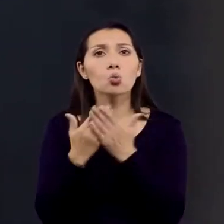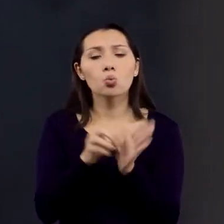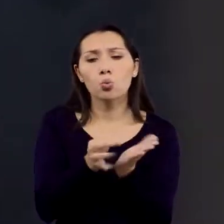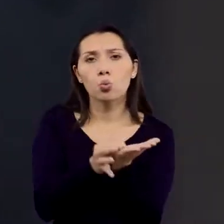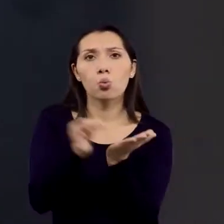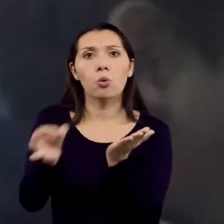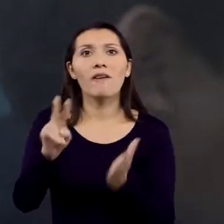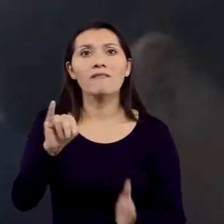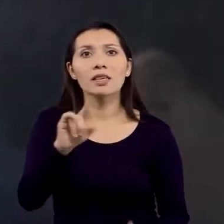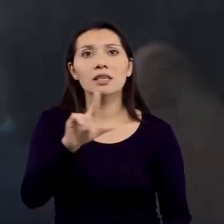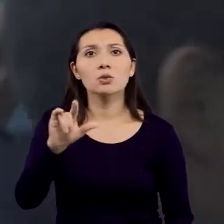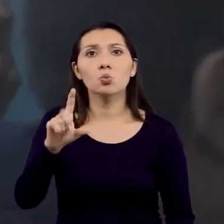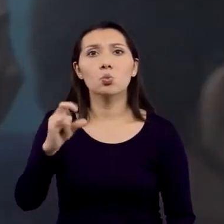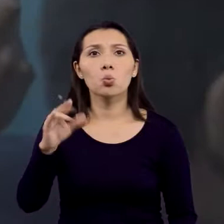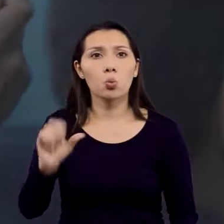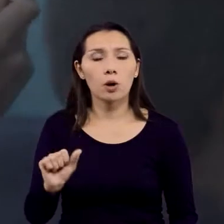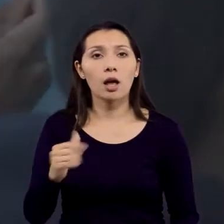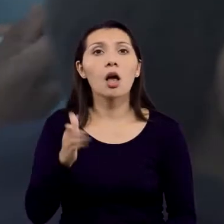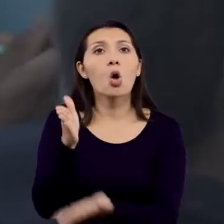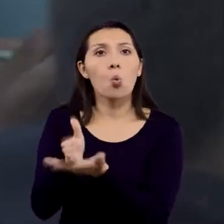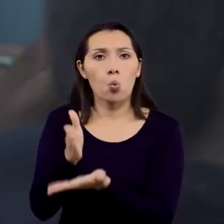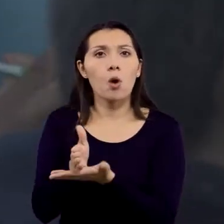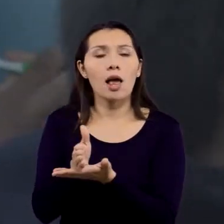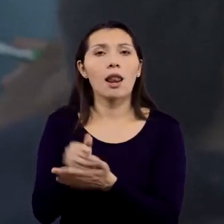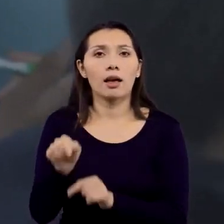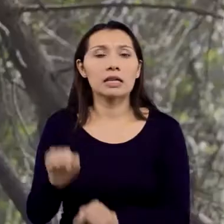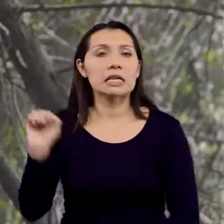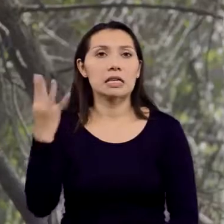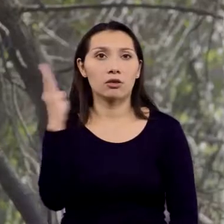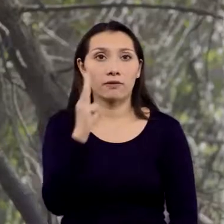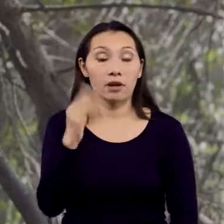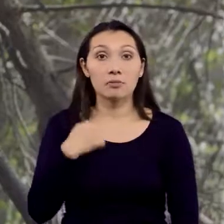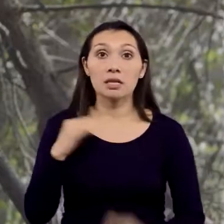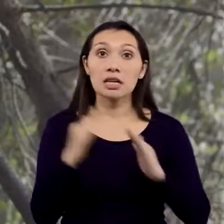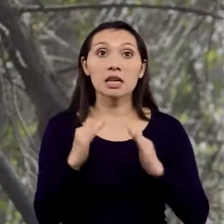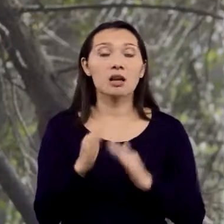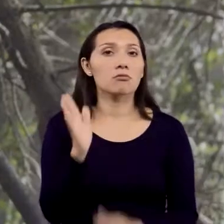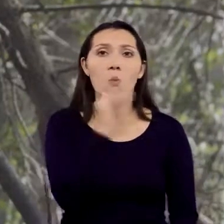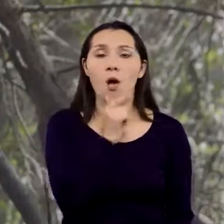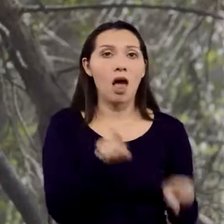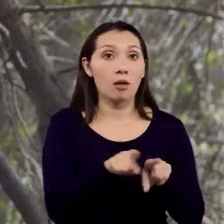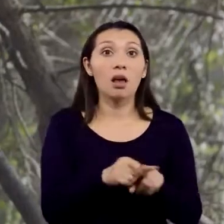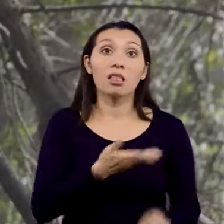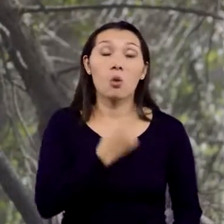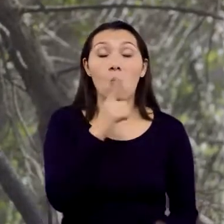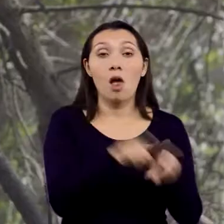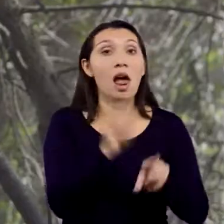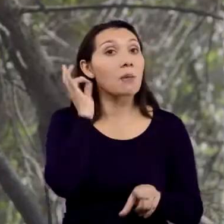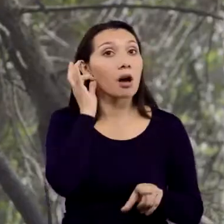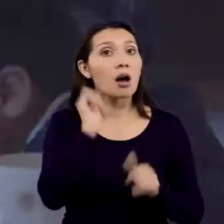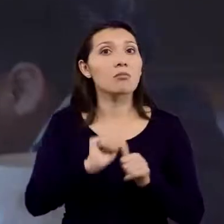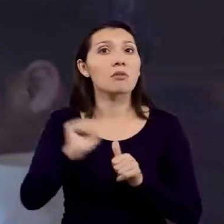en Villucura, con la Villucura. Y voy en quinto año. Yo en mi casa no tengo hermano. Tengo no una hermana, pero